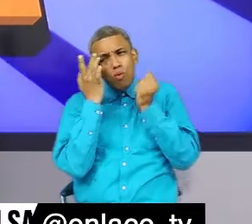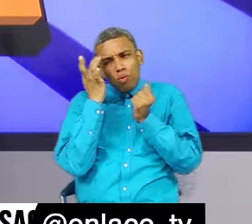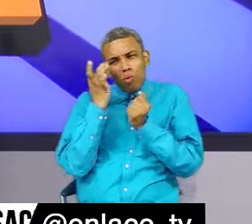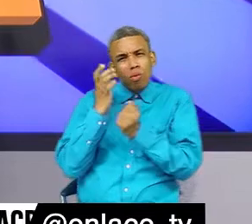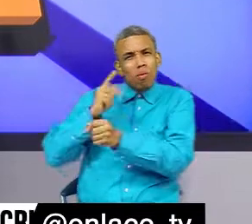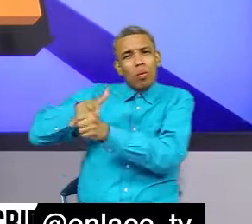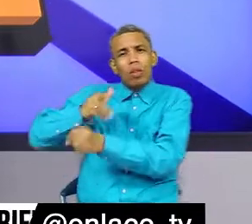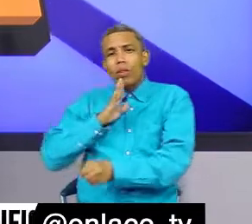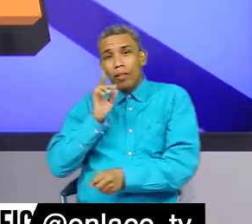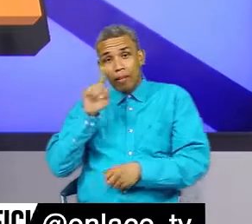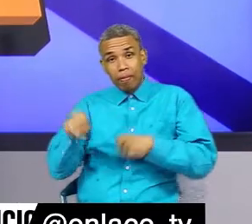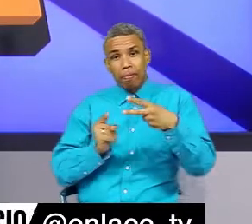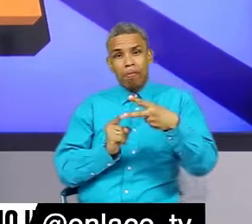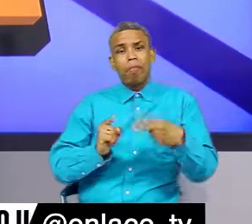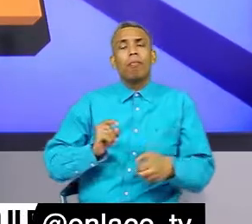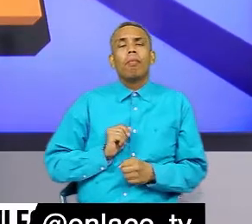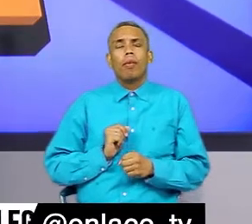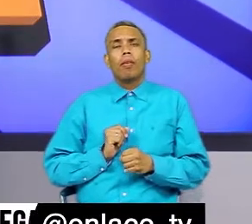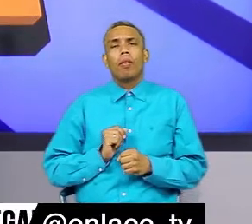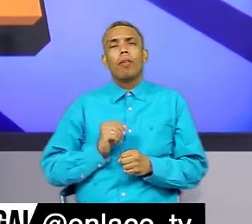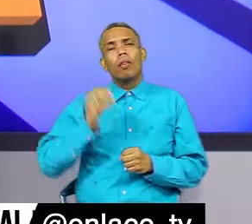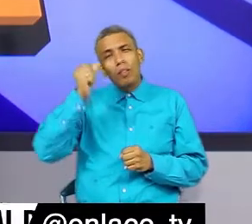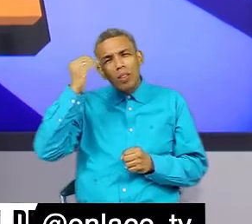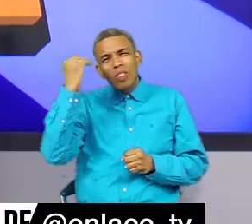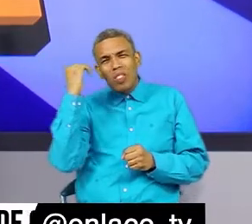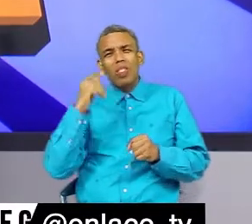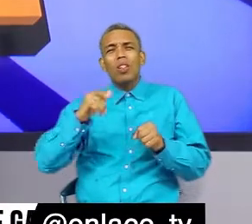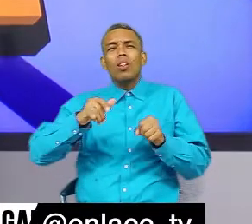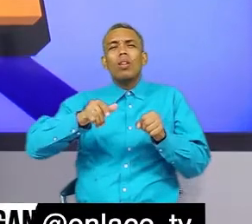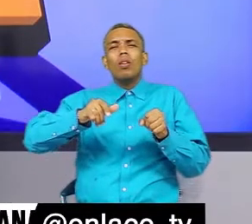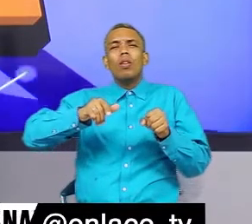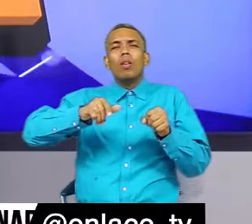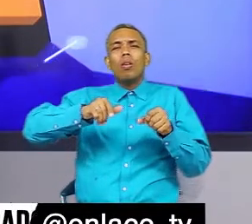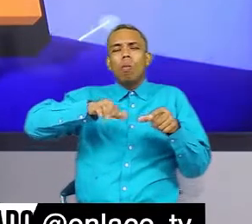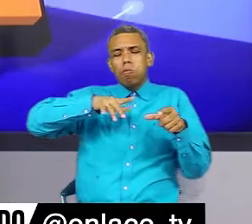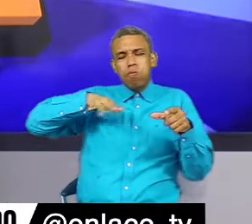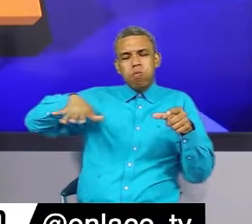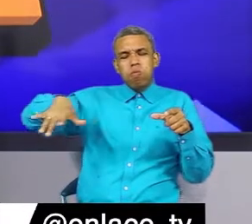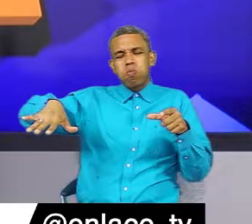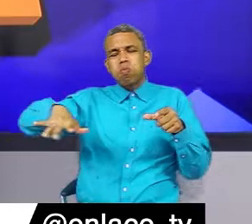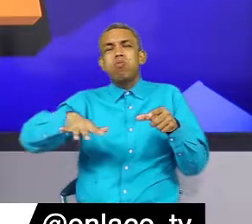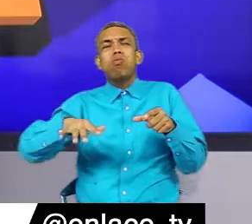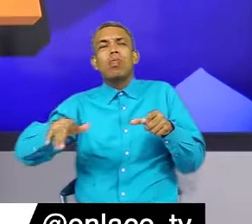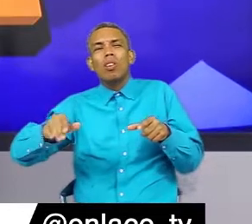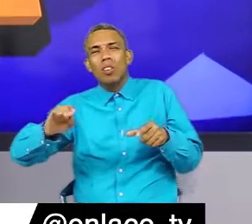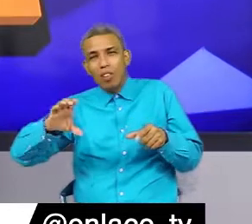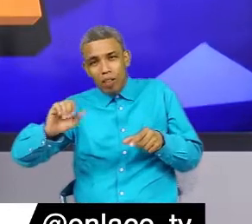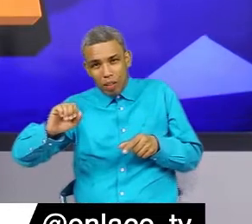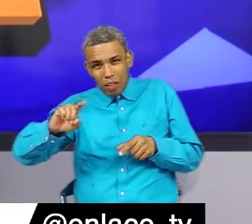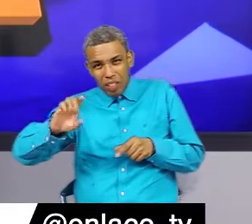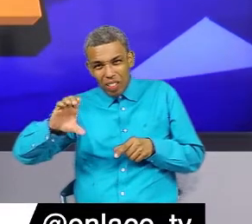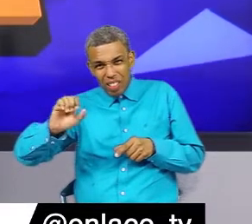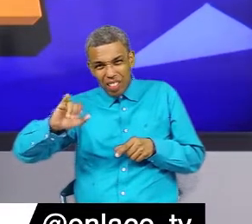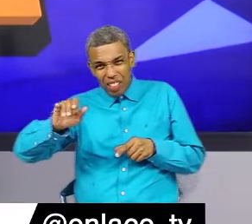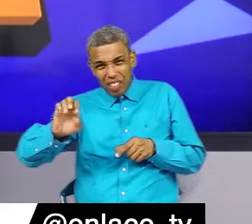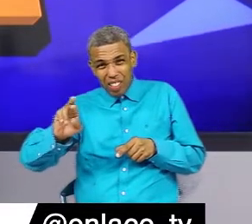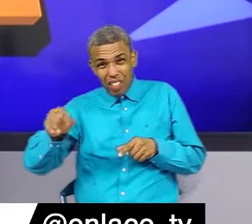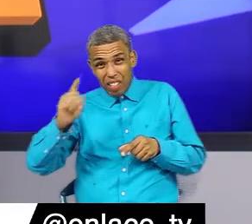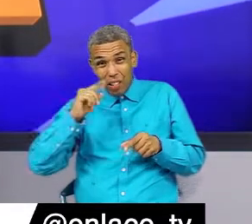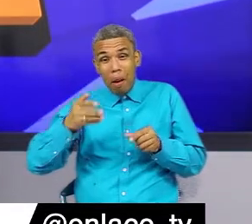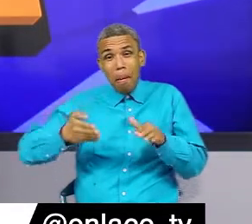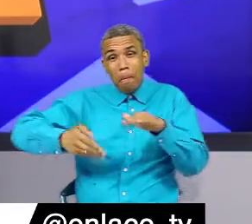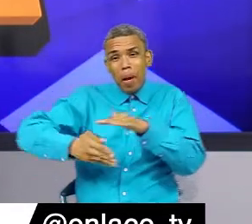CAS, sobre el caso que se registró de la mortandad de peces en la quebrada La Cascajera. Ellos confirmaron la emergencia y afirmaron que realizarán